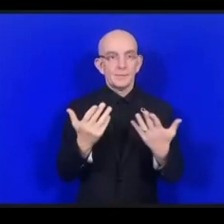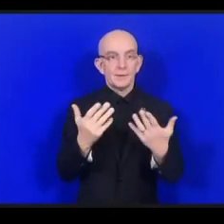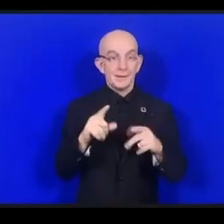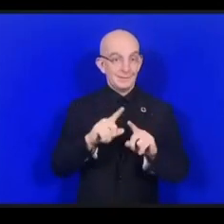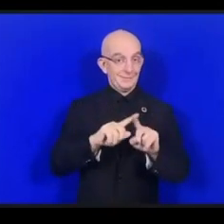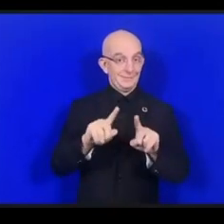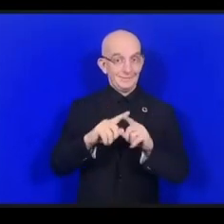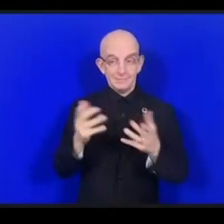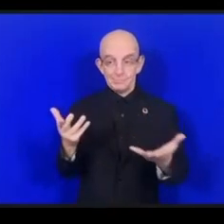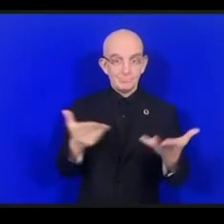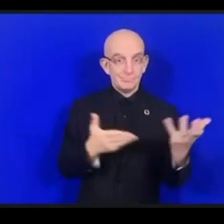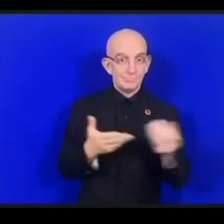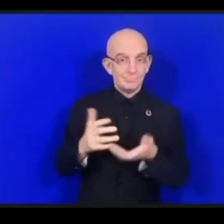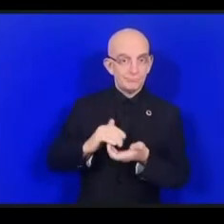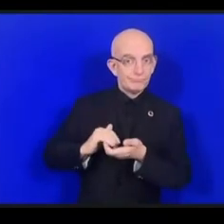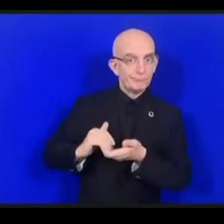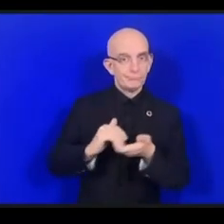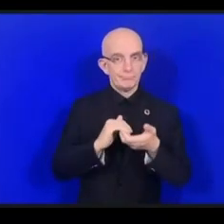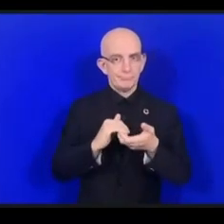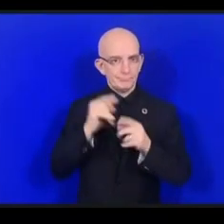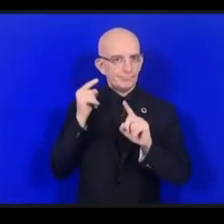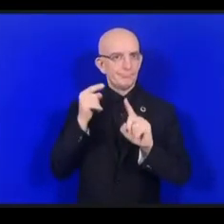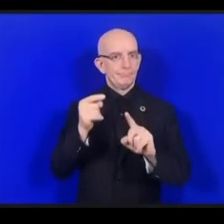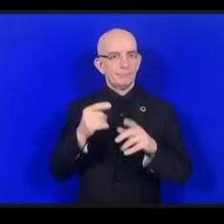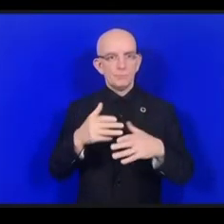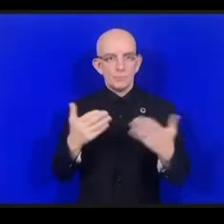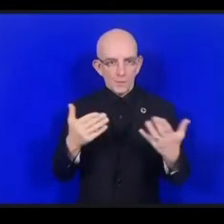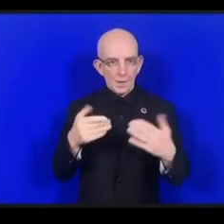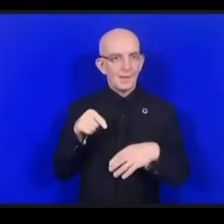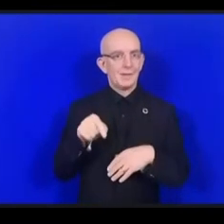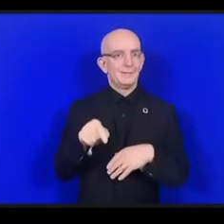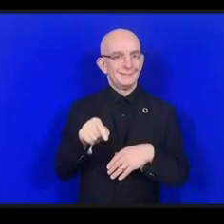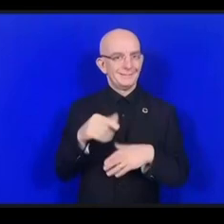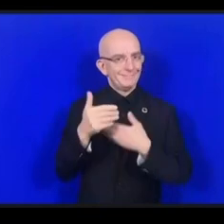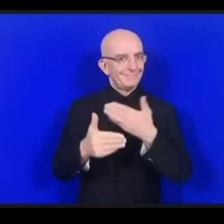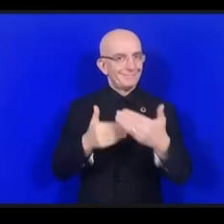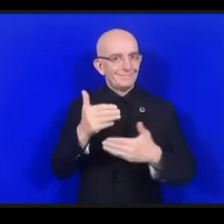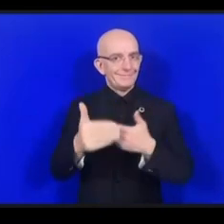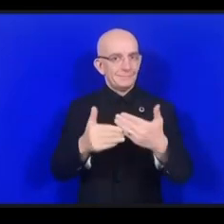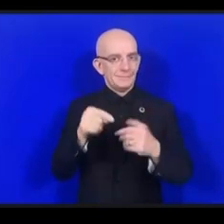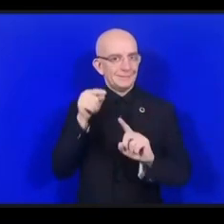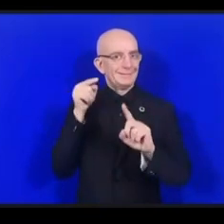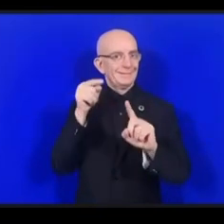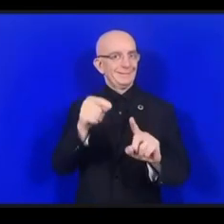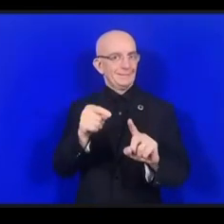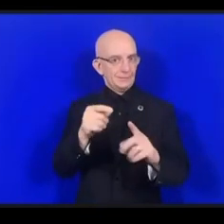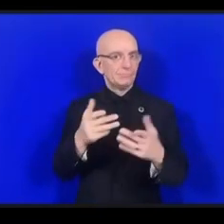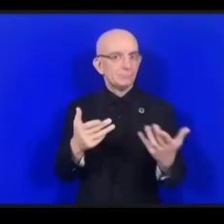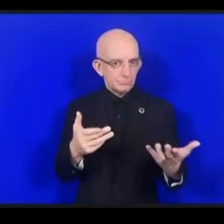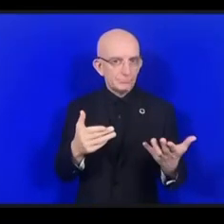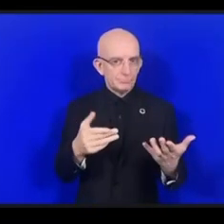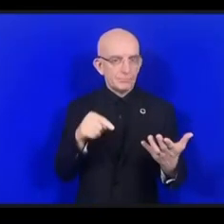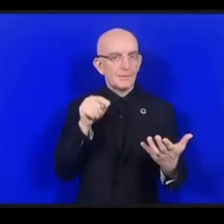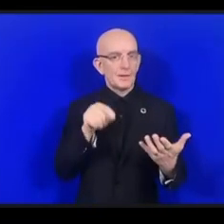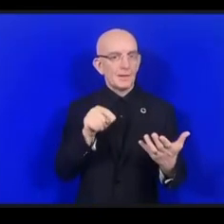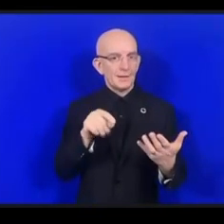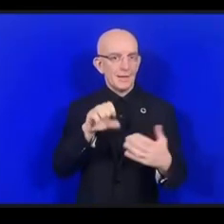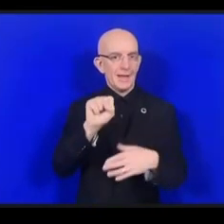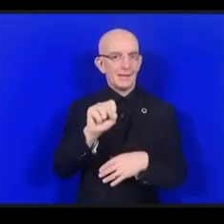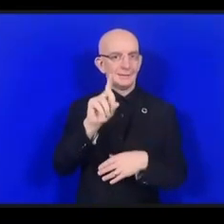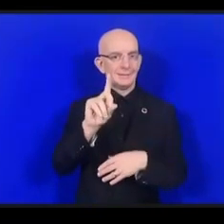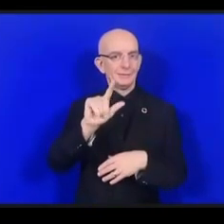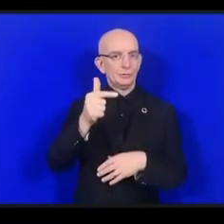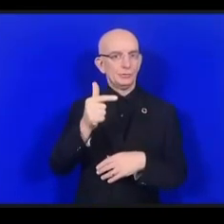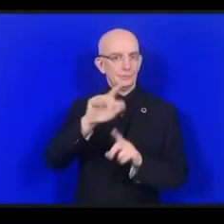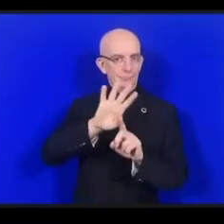el tema de esta sesión en una sesión de evaluación de la situación las coaliciones dinámicas han evaluado cada uno en su ámbito de